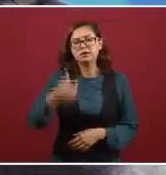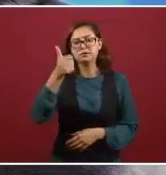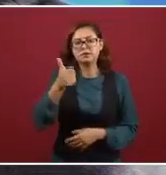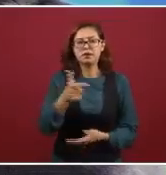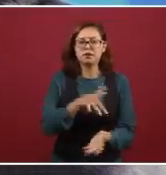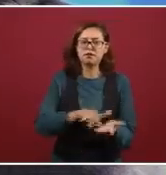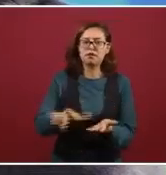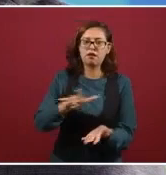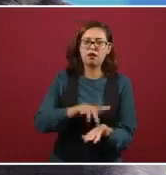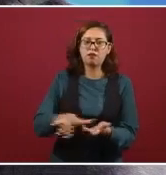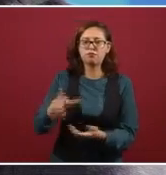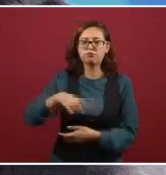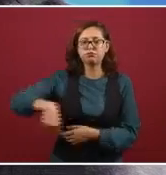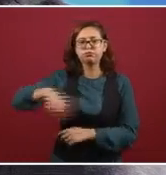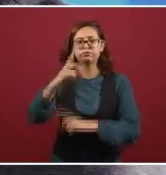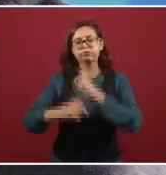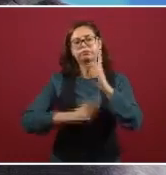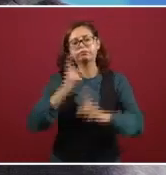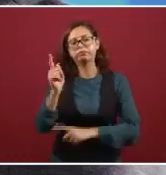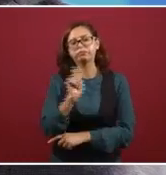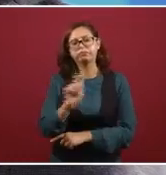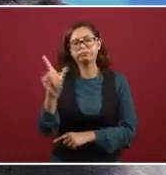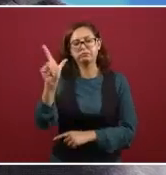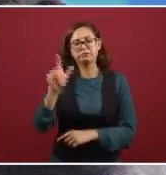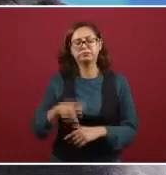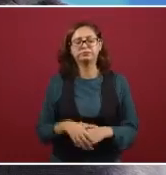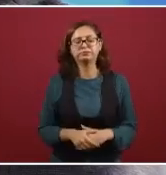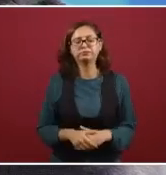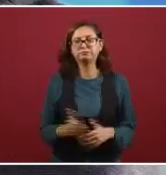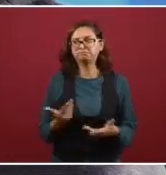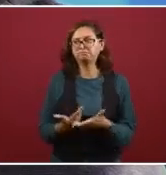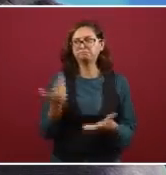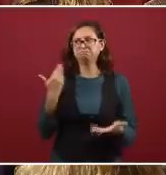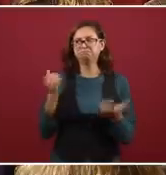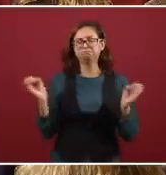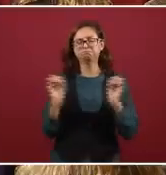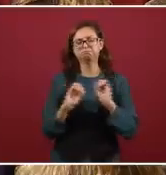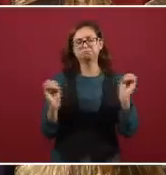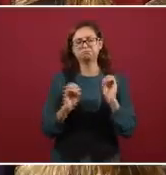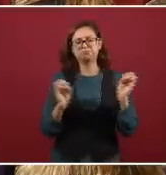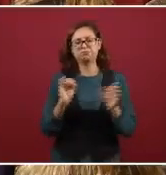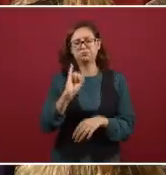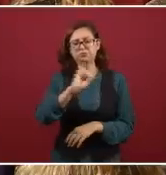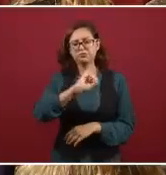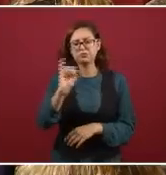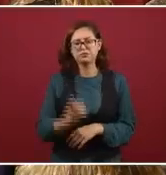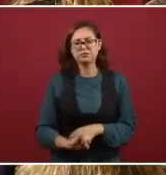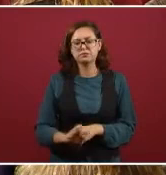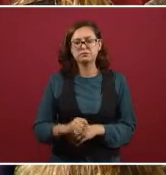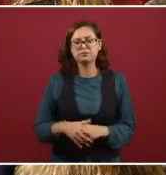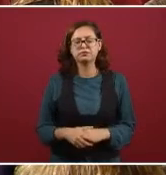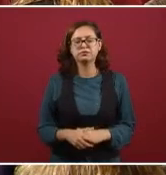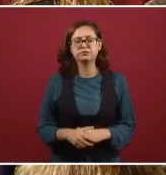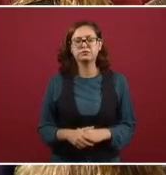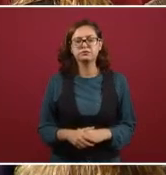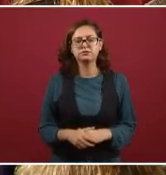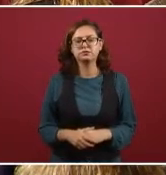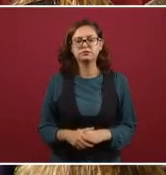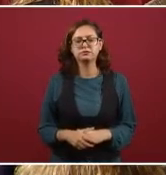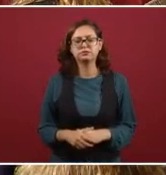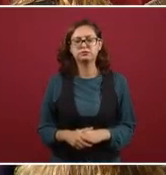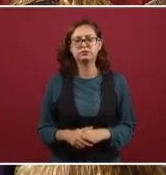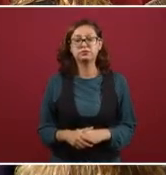el deporte de alto rendimiento. Nunca se había dado este precedente de apoyar a